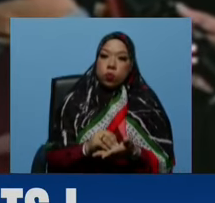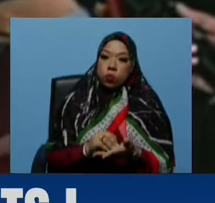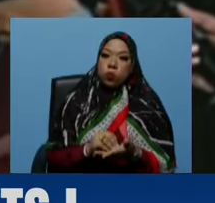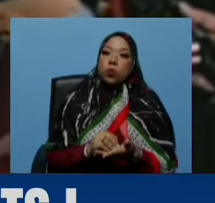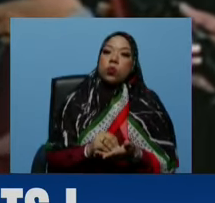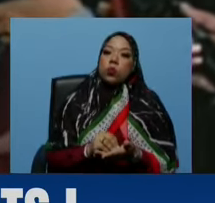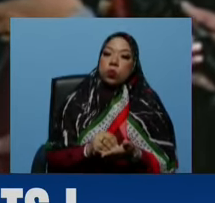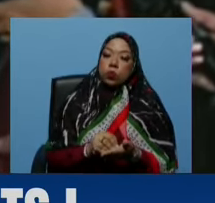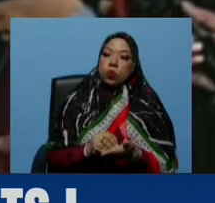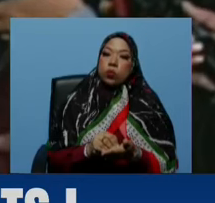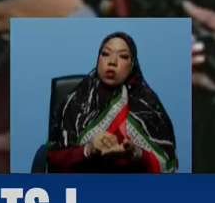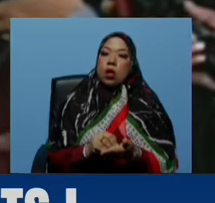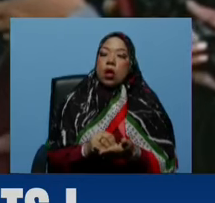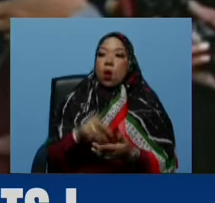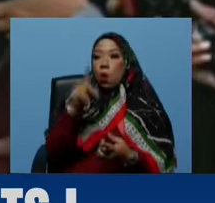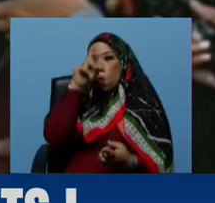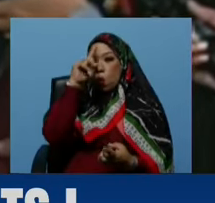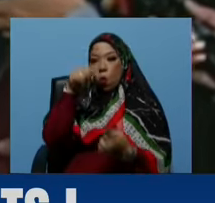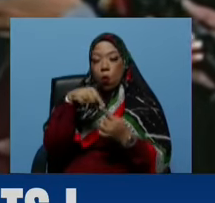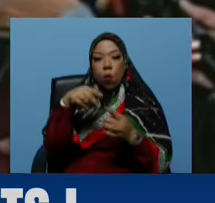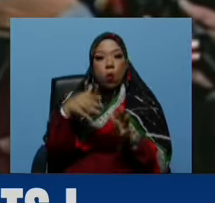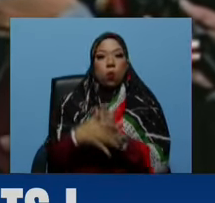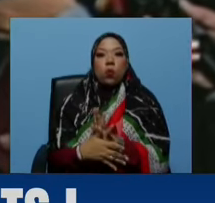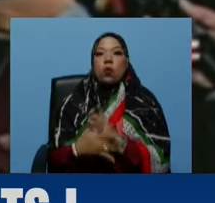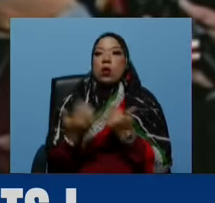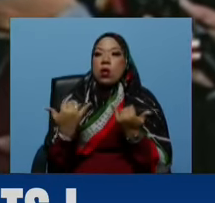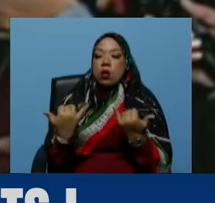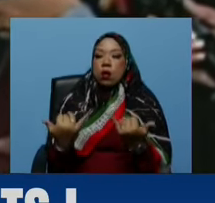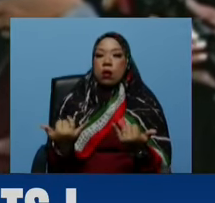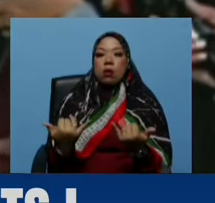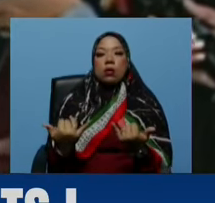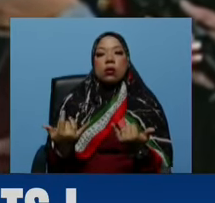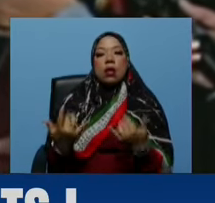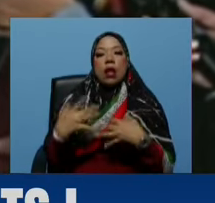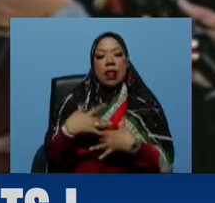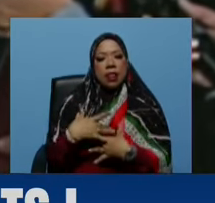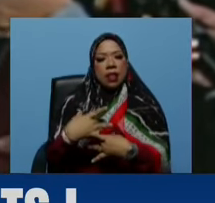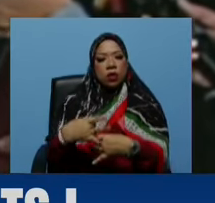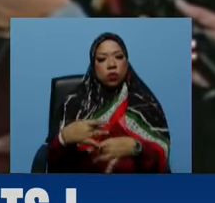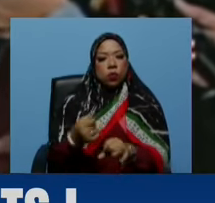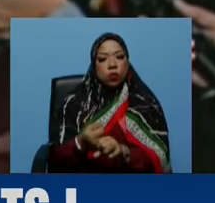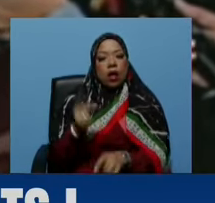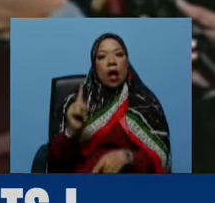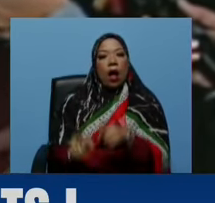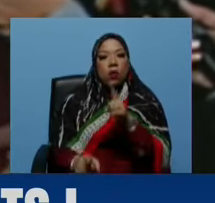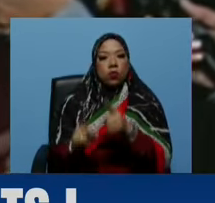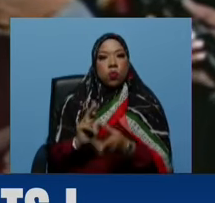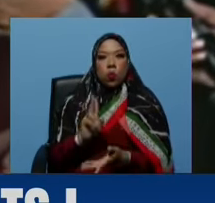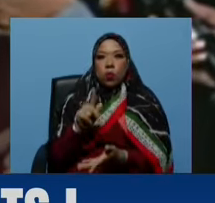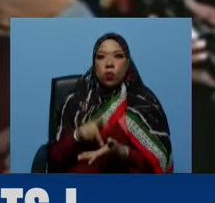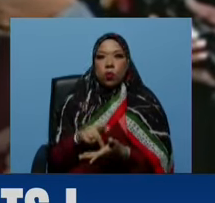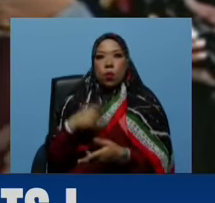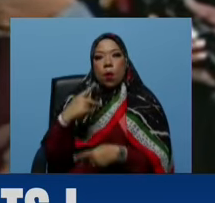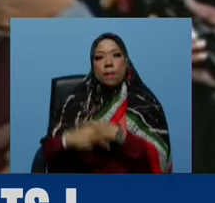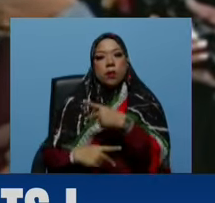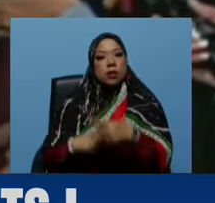que el propósito o el espíritu, razón y propósito, la intencionalidad de algunos que participaron en este proceso jamás